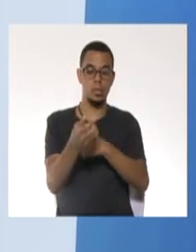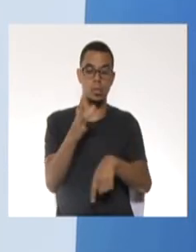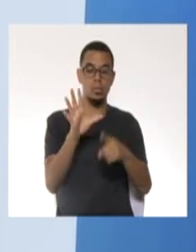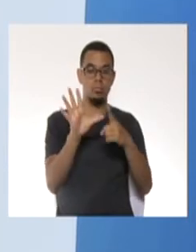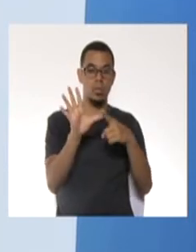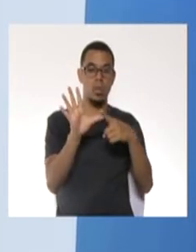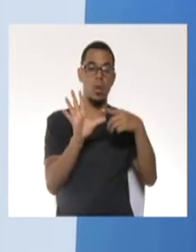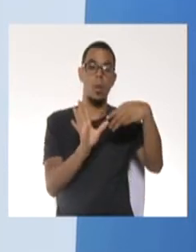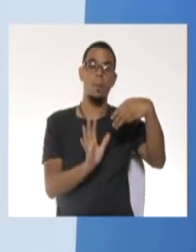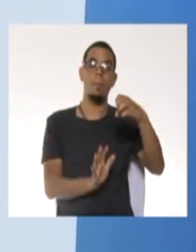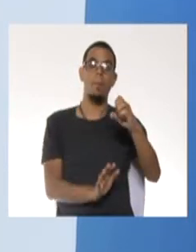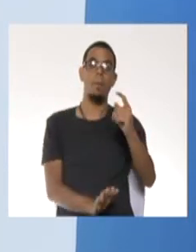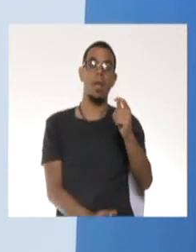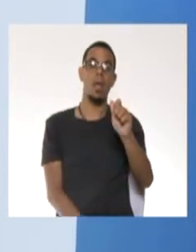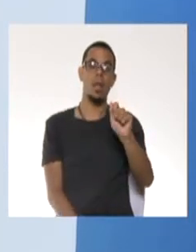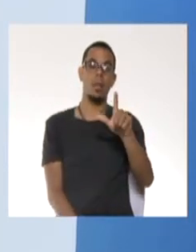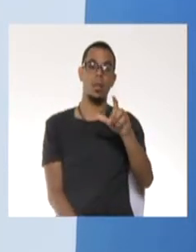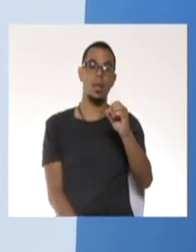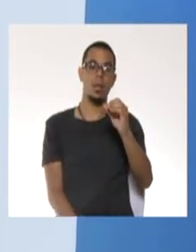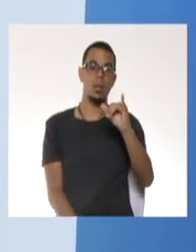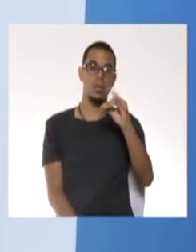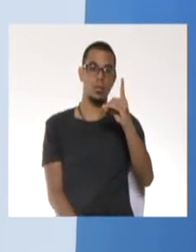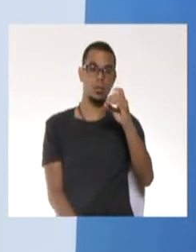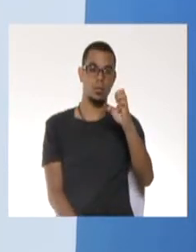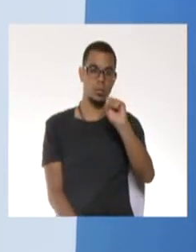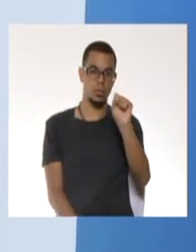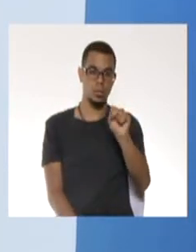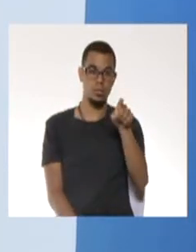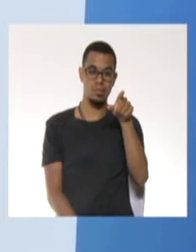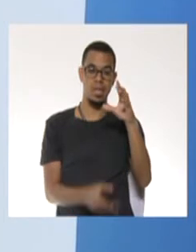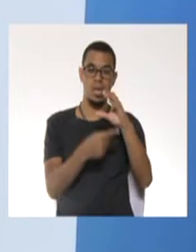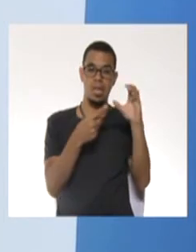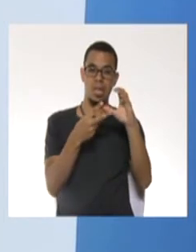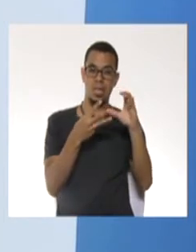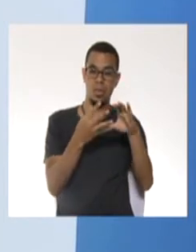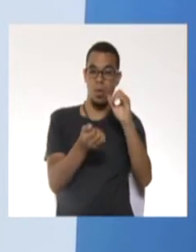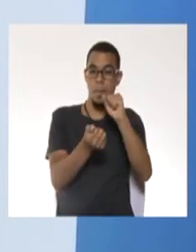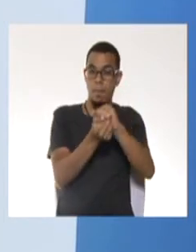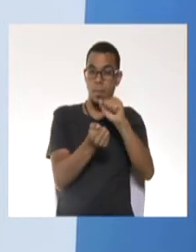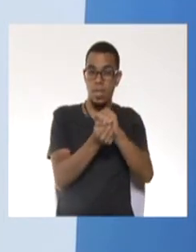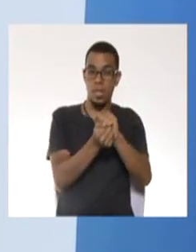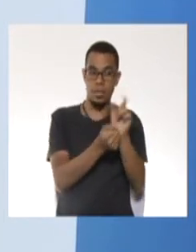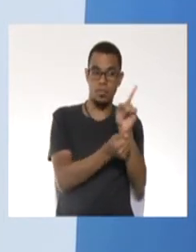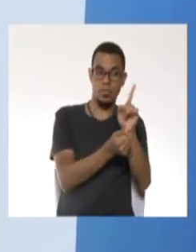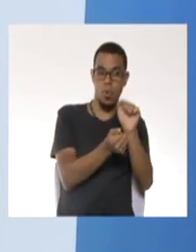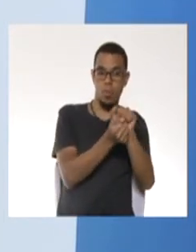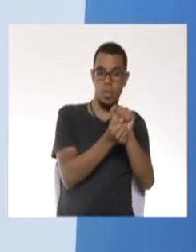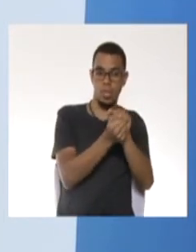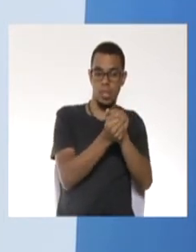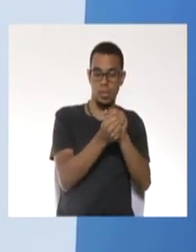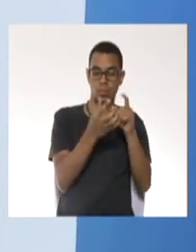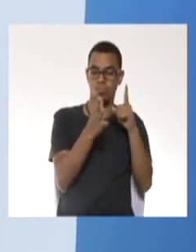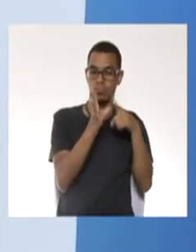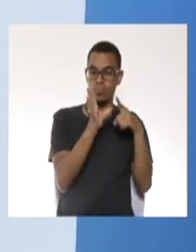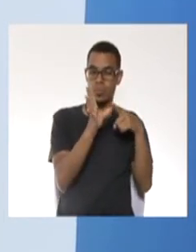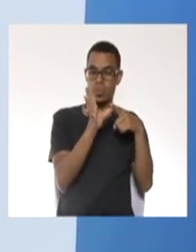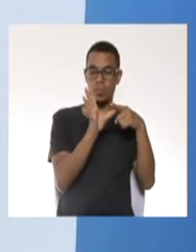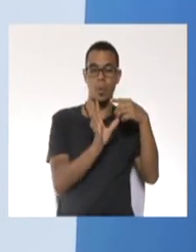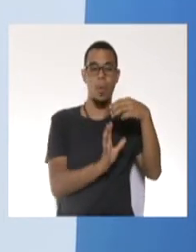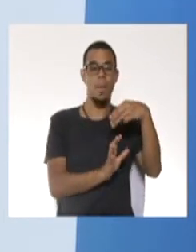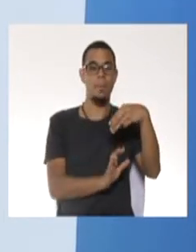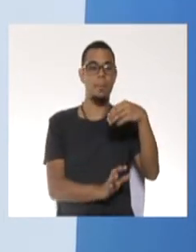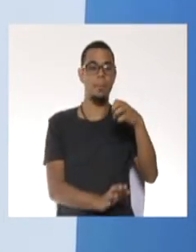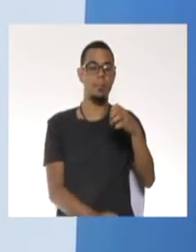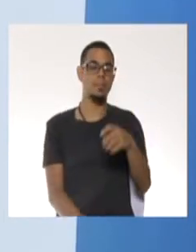metaloides. ¿Cuáles eran los metaloides? Los que tenían características tanto metálicas como no metálicas. Entonces,